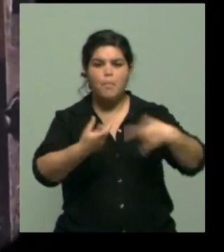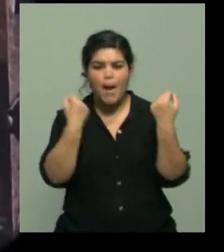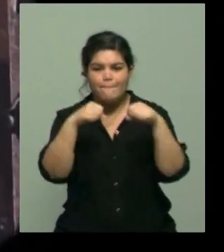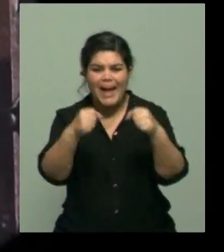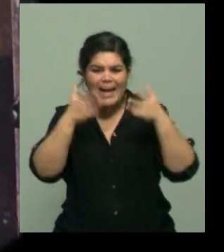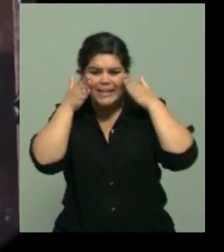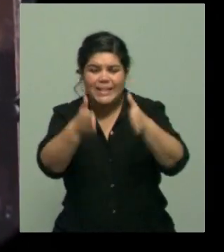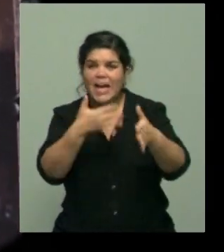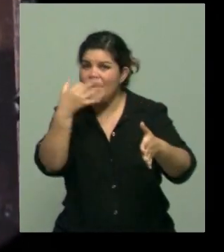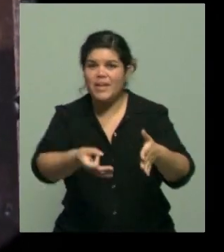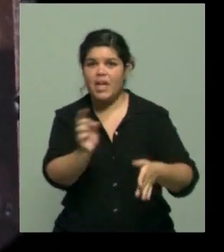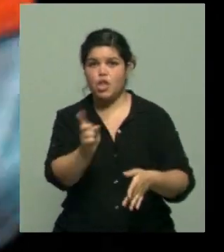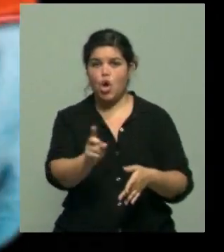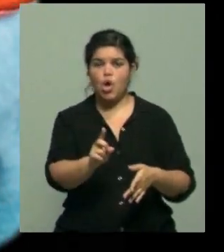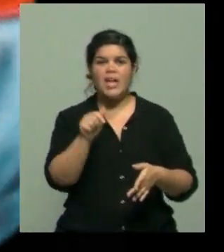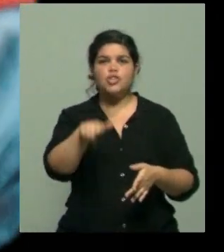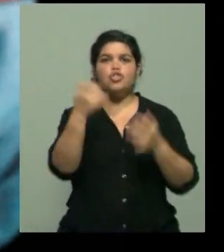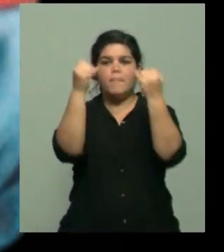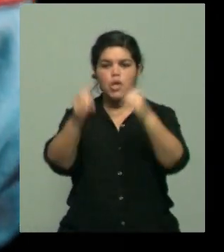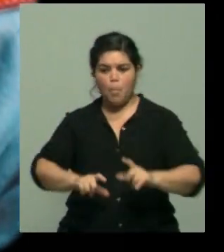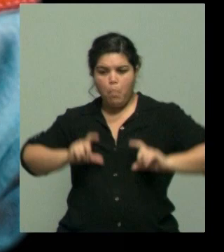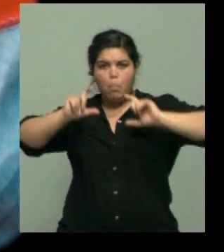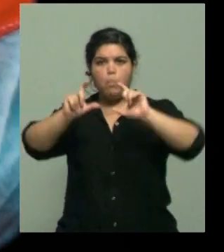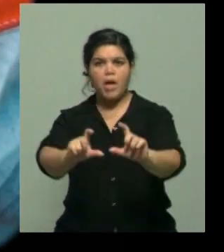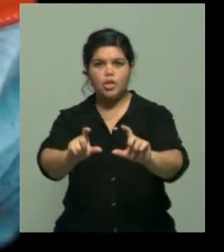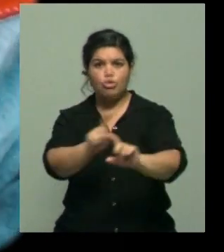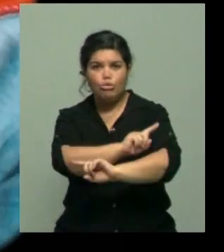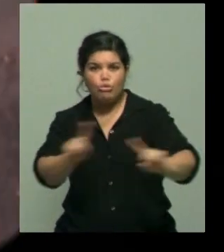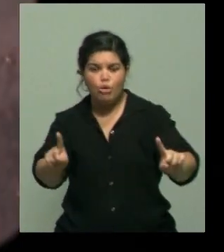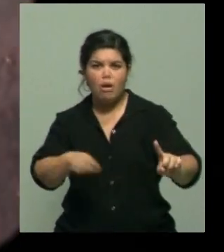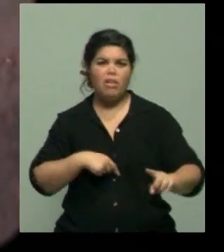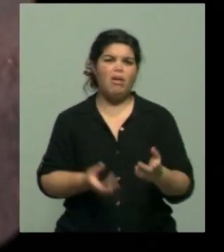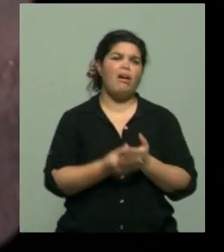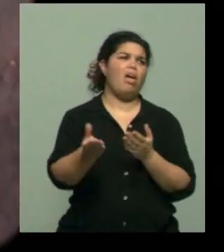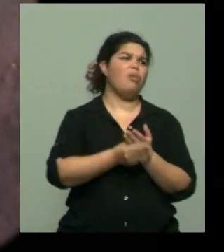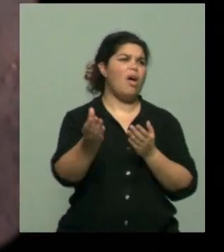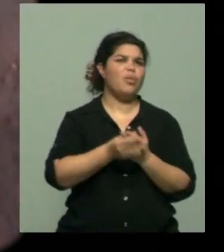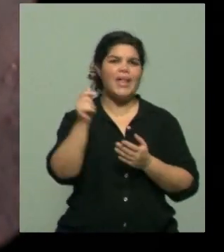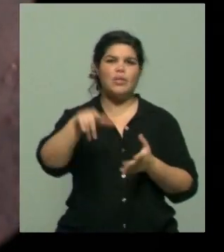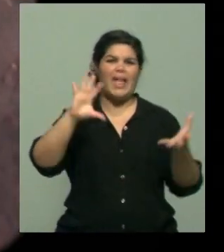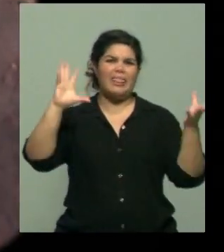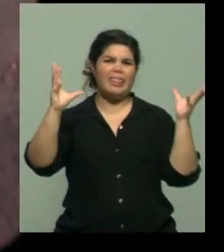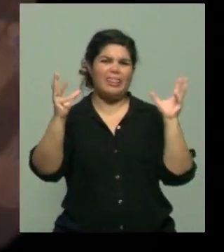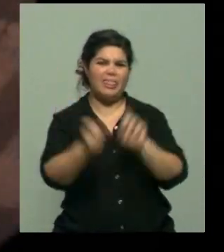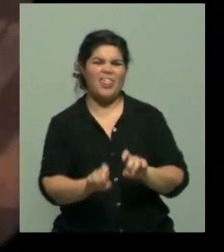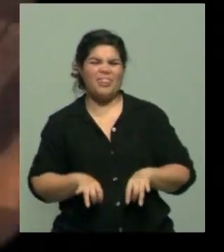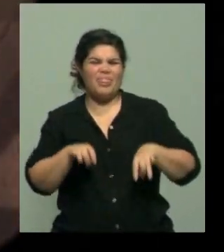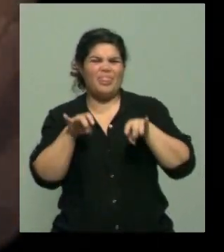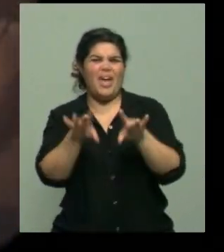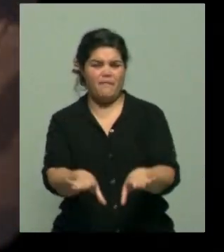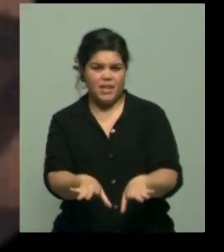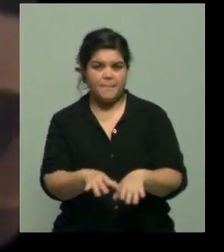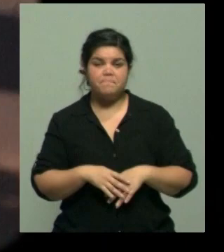un gasto y no una inversión, la educación primaria comenzó a agrietarse. La formación de una población va más allá de